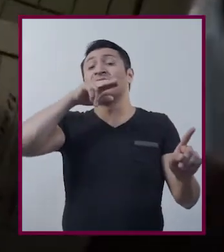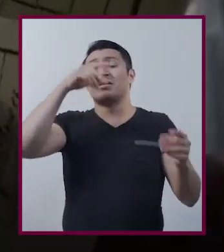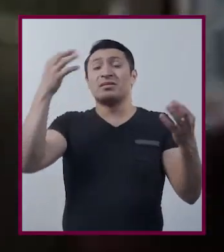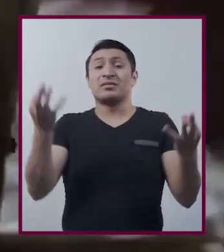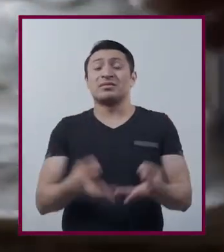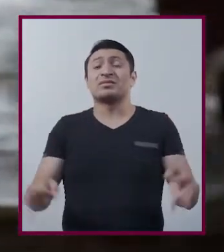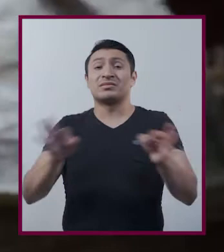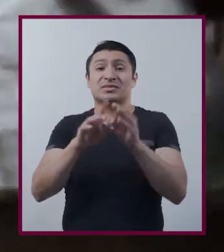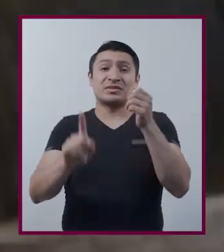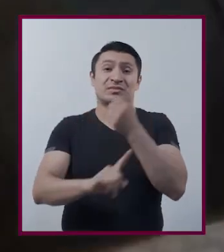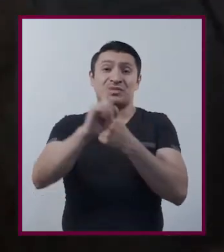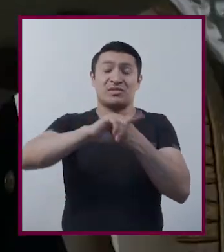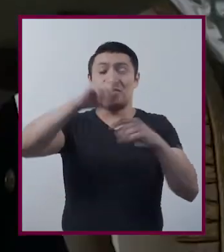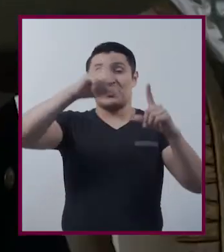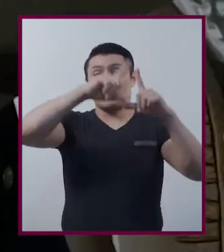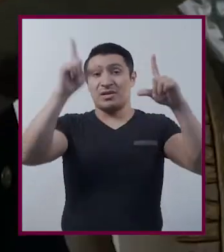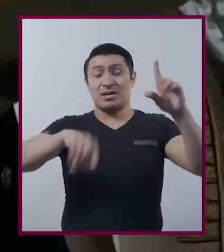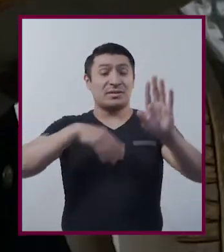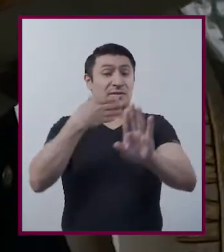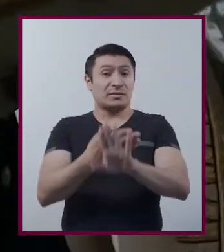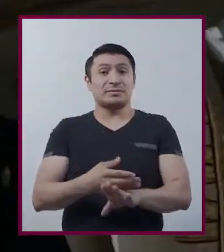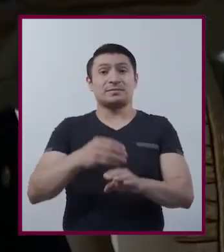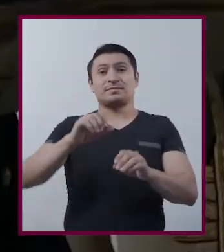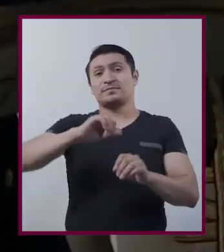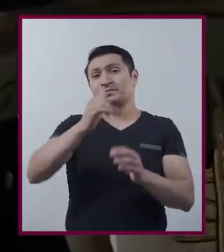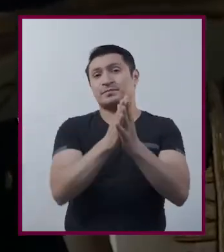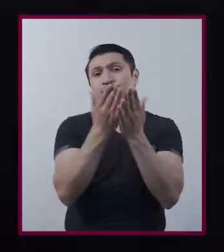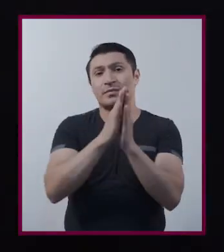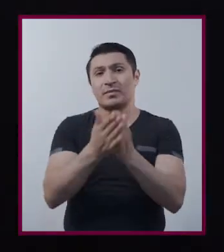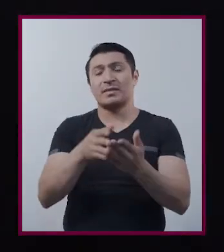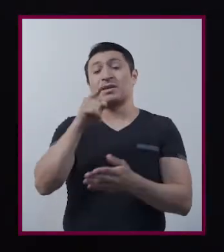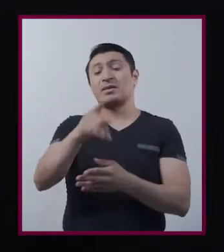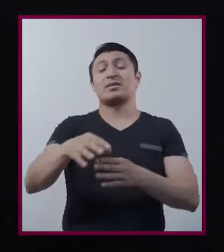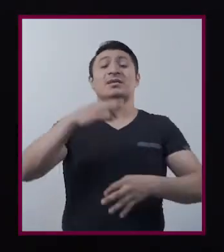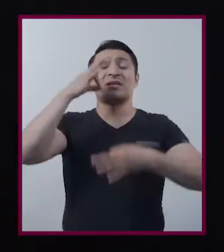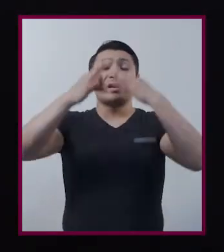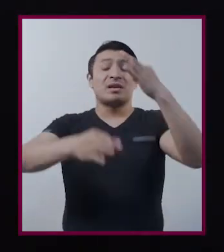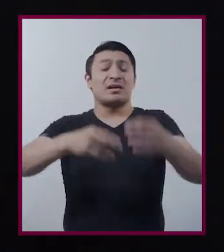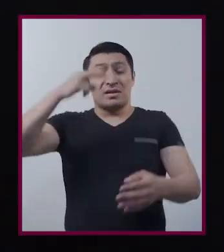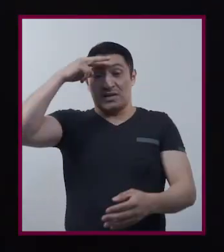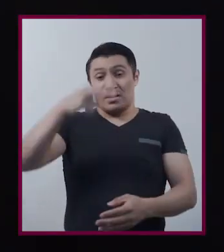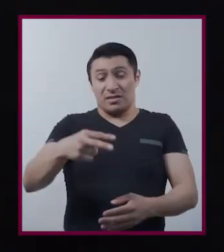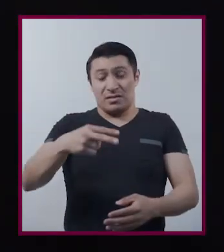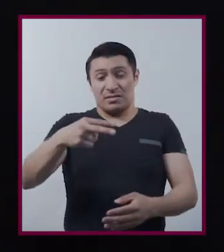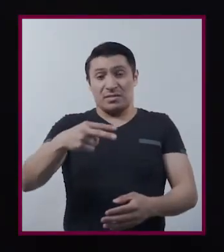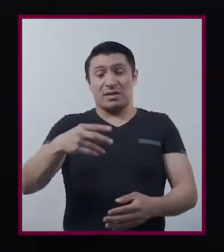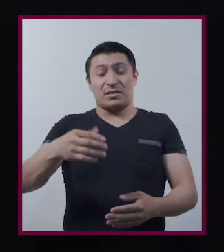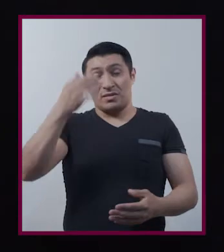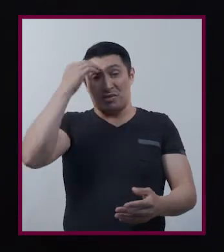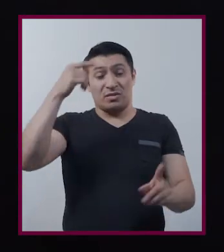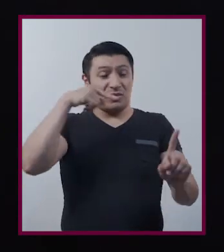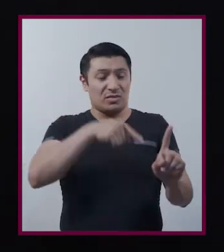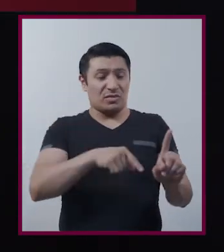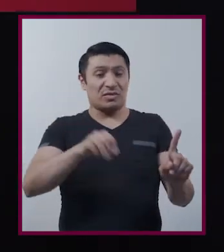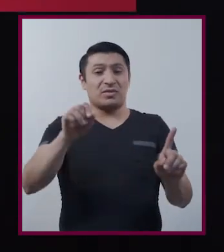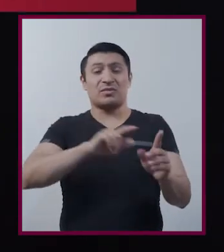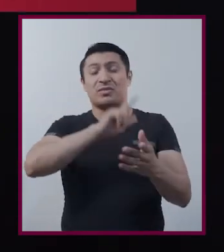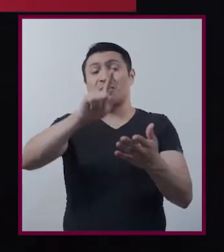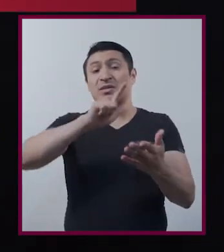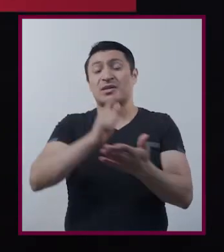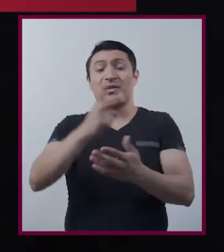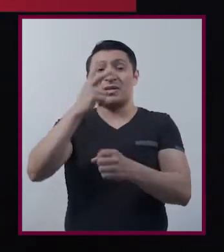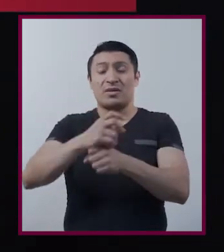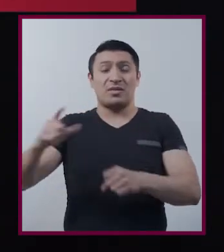emperador preocupado por los graves problemas sociales que afectaban a México? Otro libro que nos ayuda a acercarnos a Maximiliano de Habsburgo es